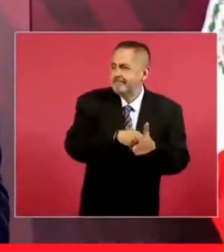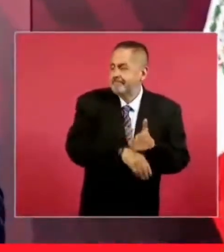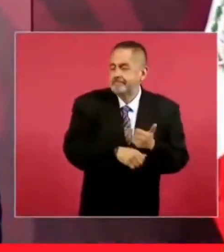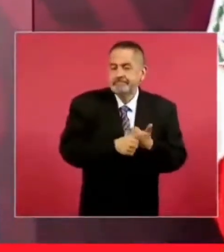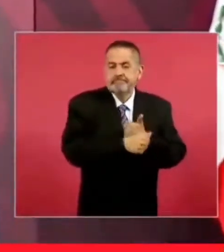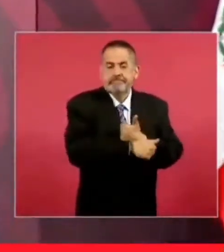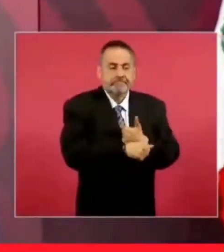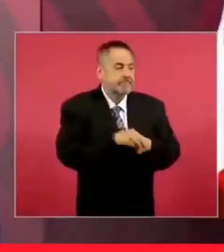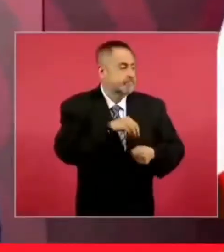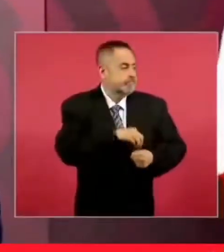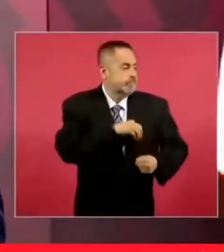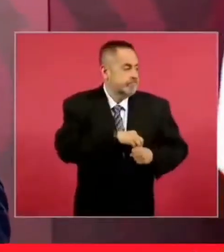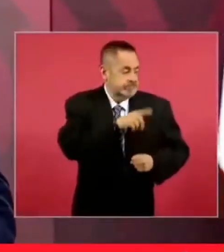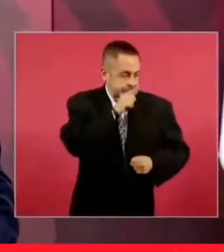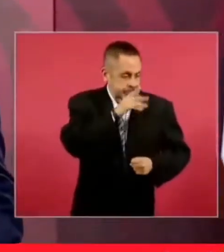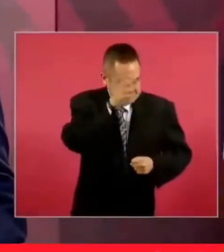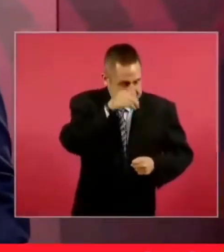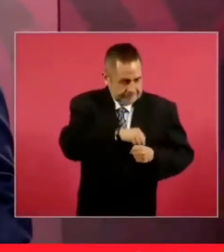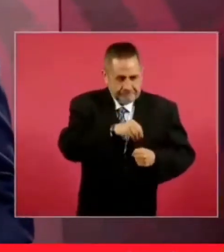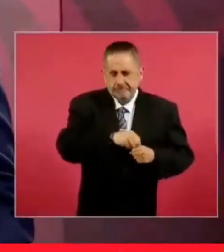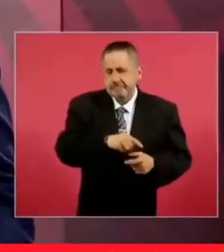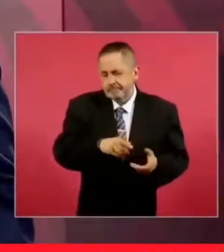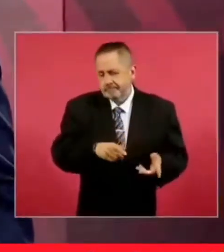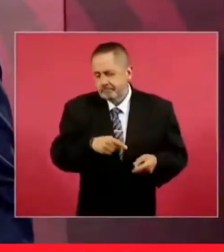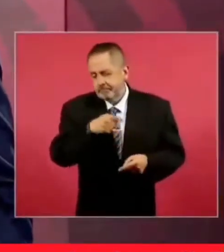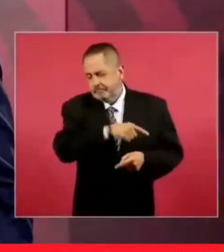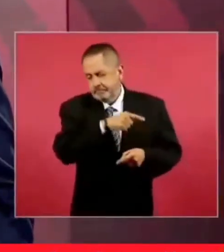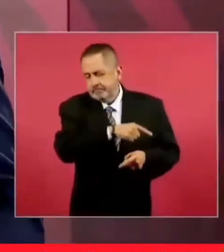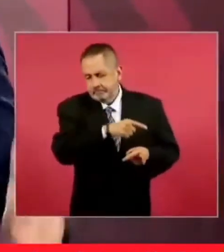se mantiene en silencio.